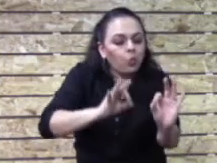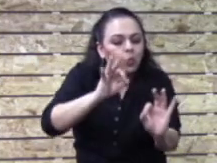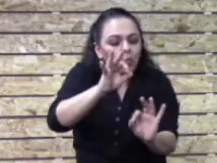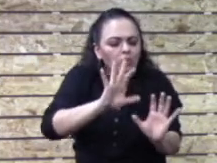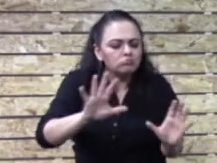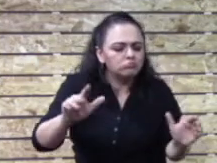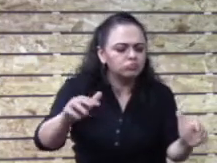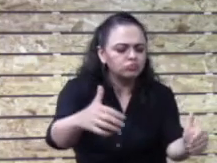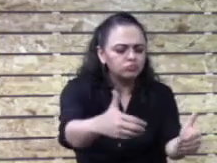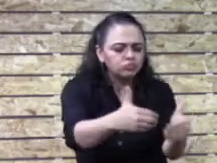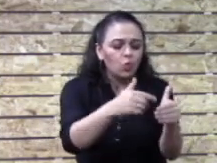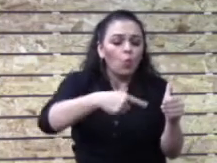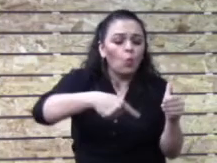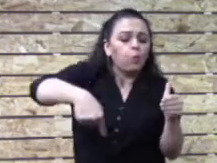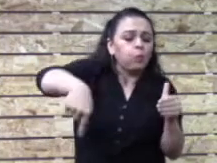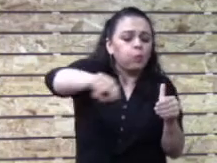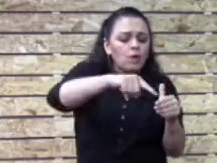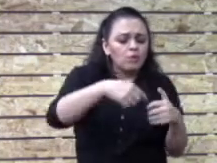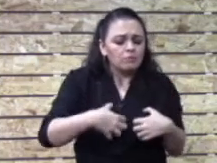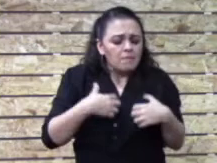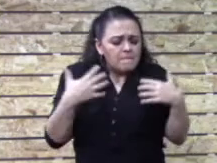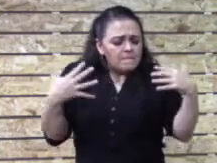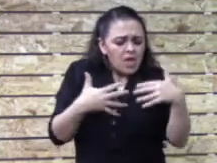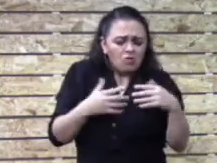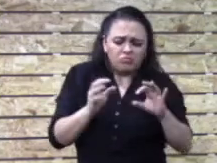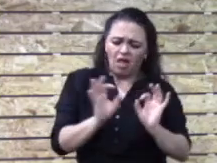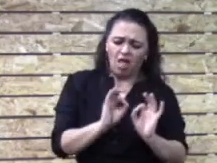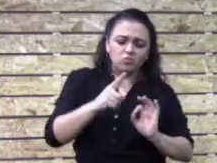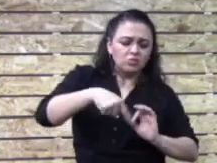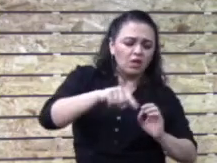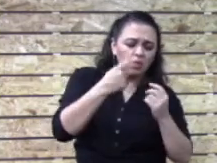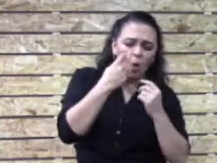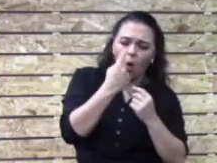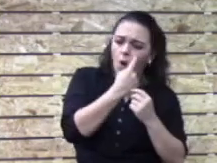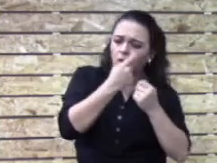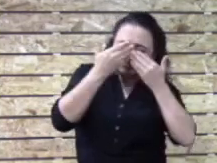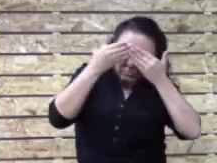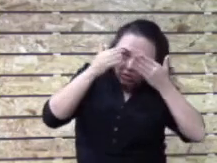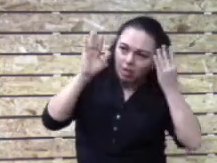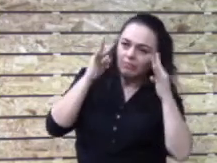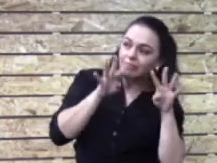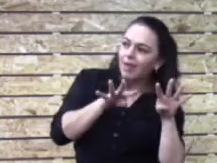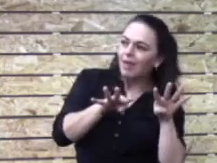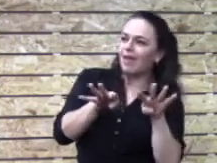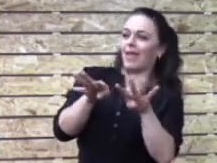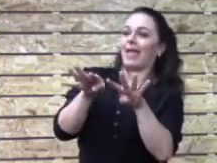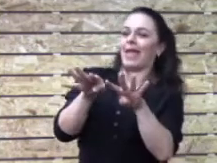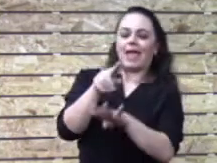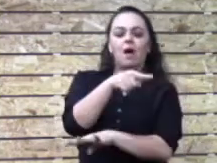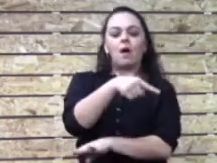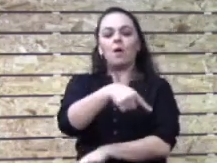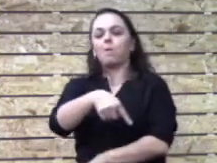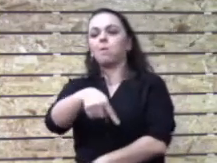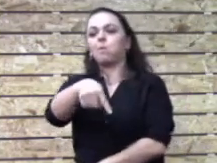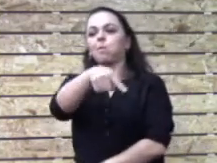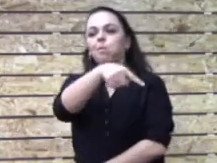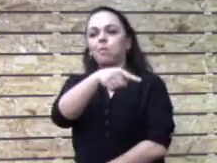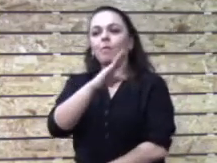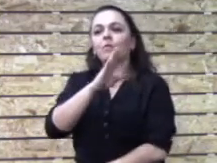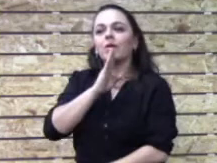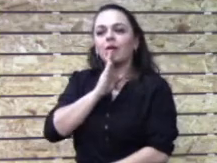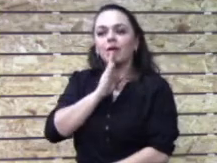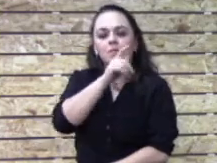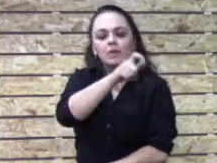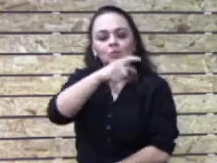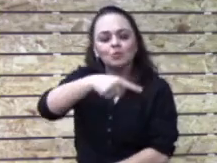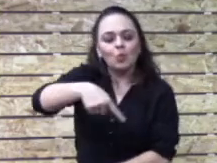Verso 8, no tendrás más que abrir bien los ojos. Todas esas expresiones son dirigidas al